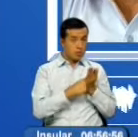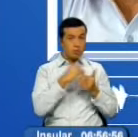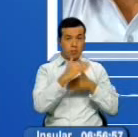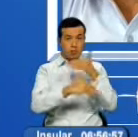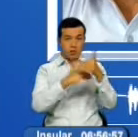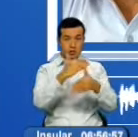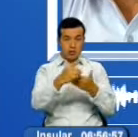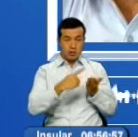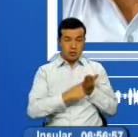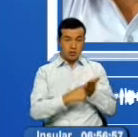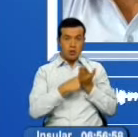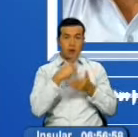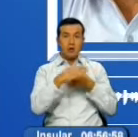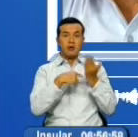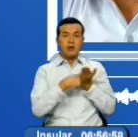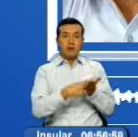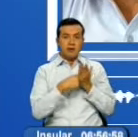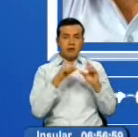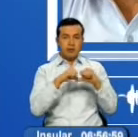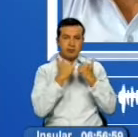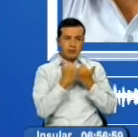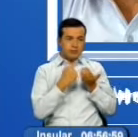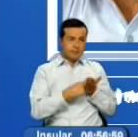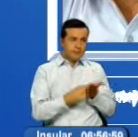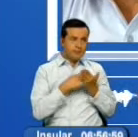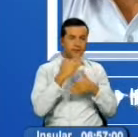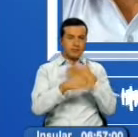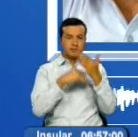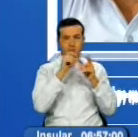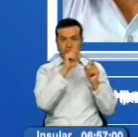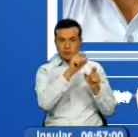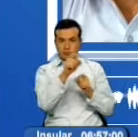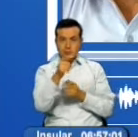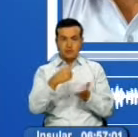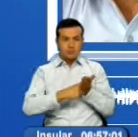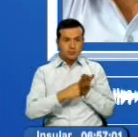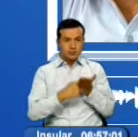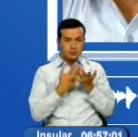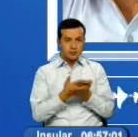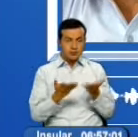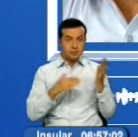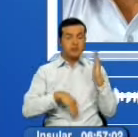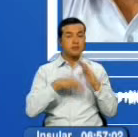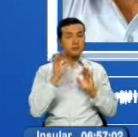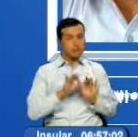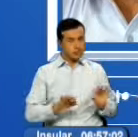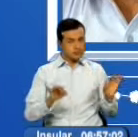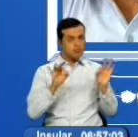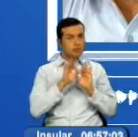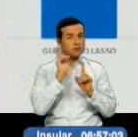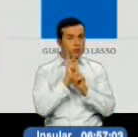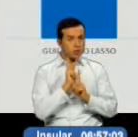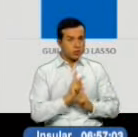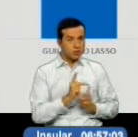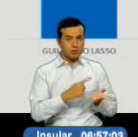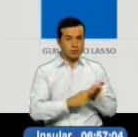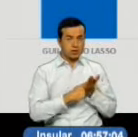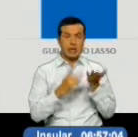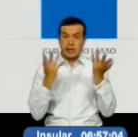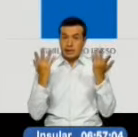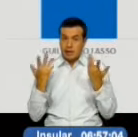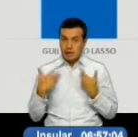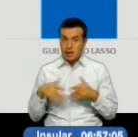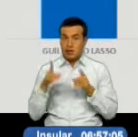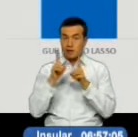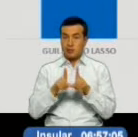proceso de asamblearios, un proceso de consulta, sobre todo considerando los ejes temáticos. Luego de conocer